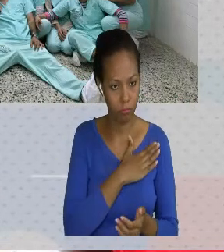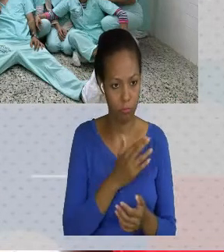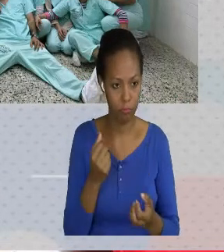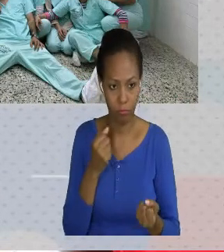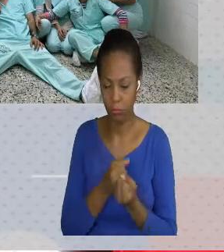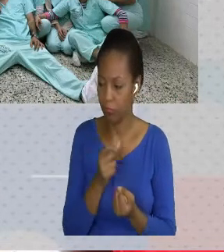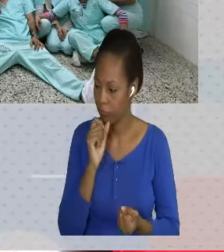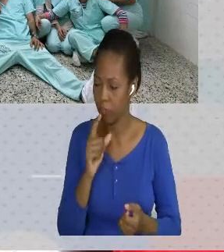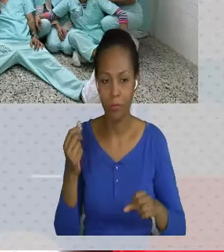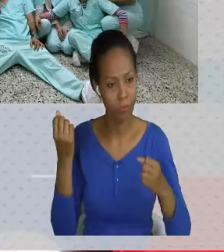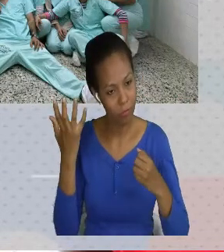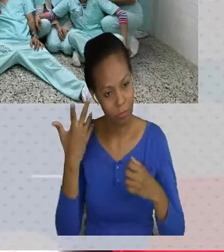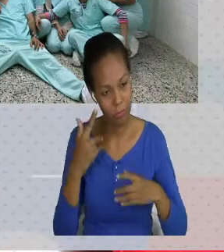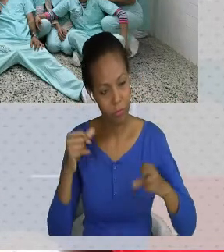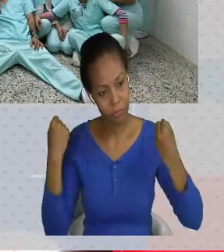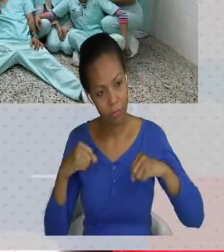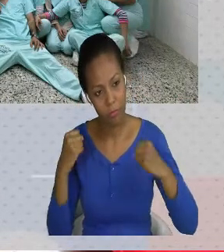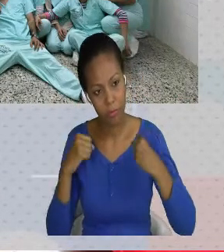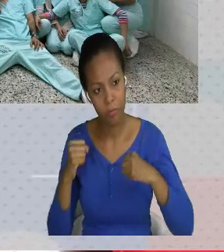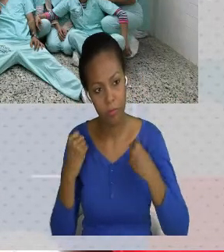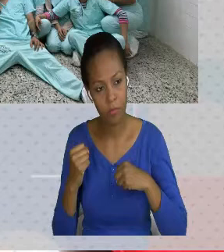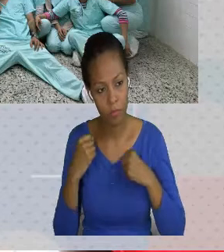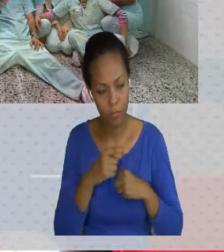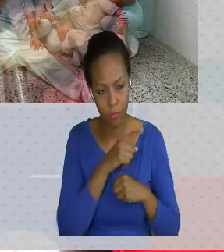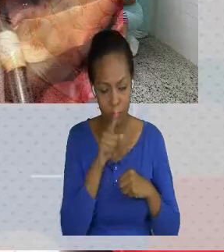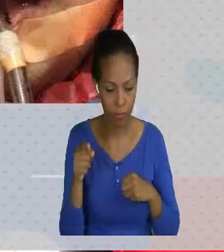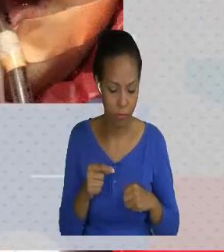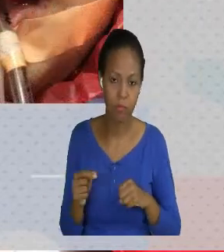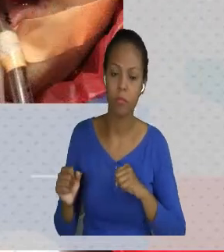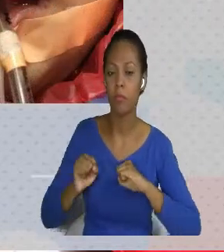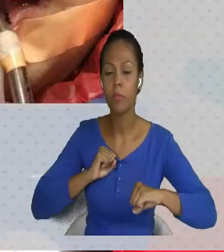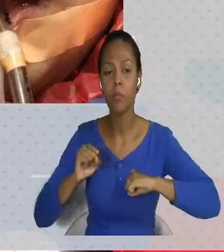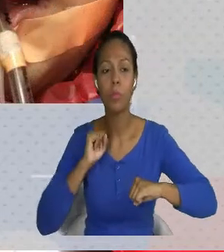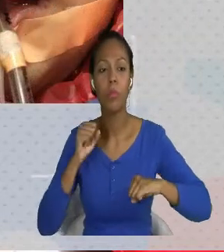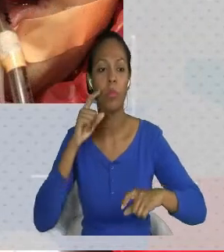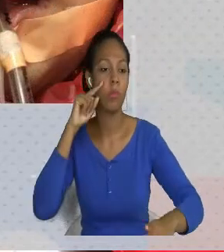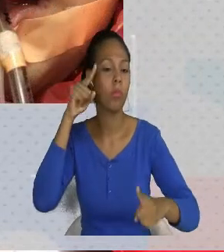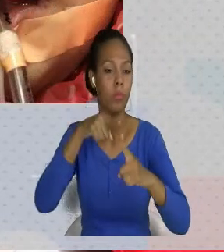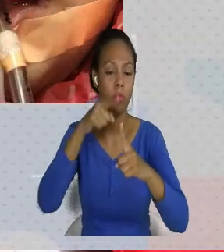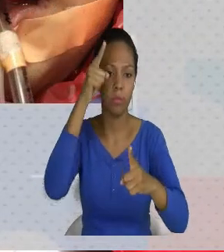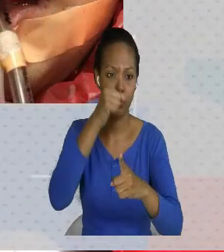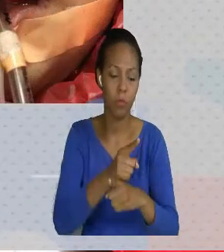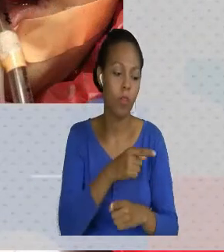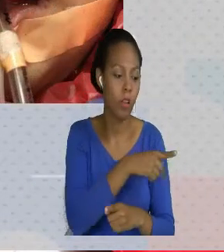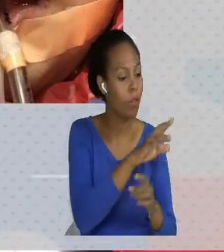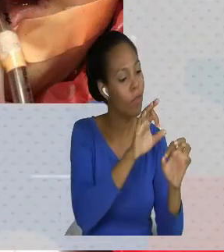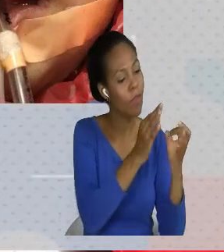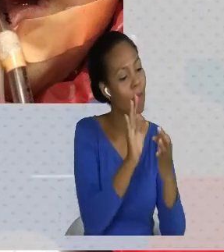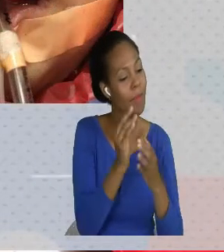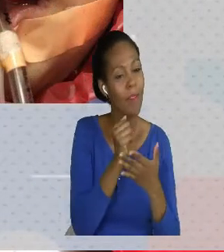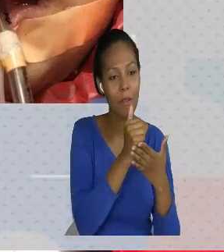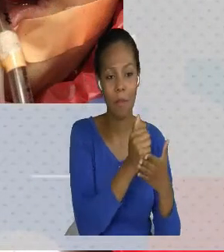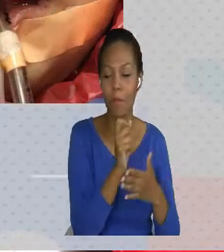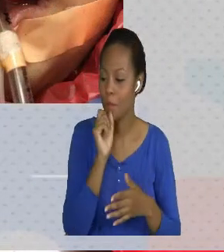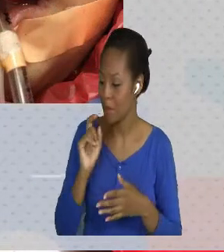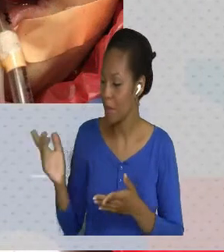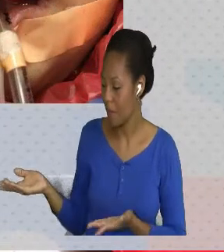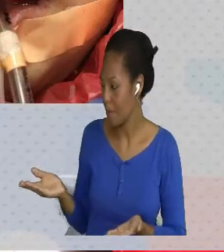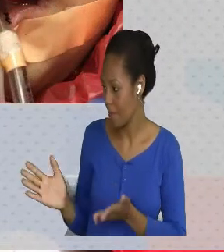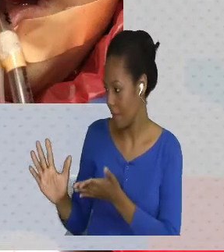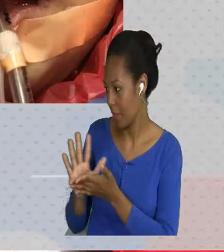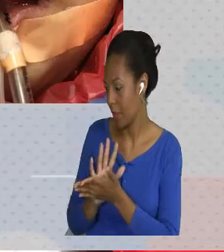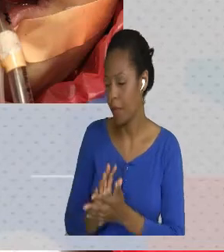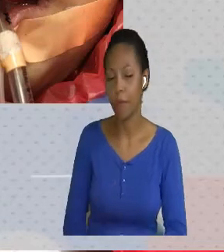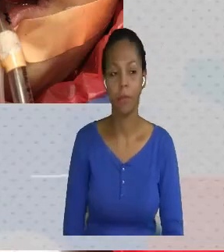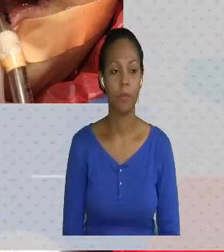o sea, luchan tanto y que trabajan con las uñas para poderlo gestionar y obtener un mejor bienestar para estas familias. Entonces, señora Ana, por favor, hágale